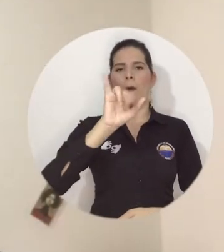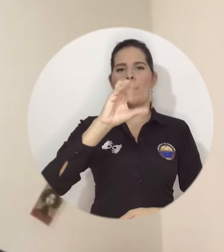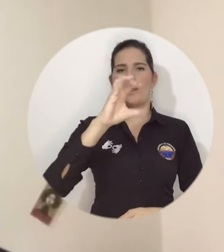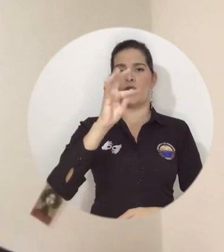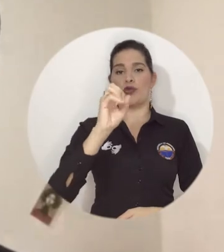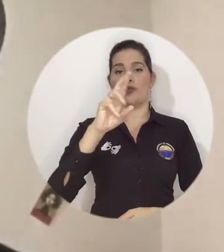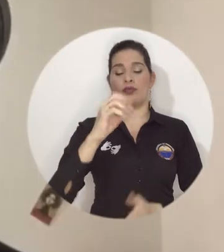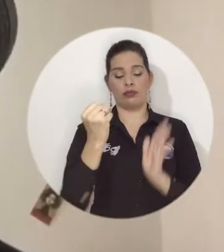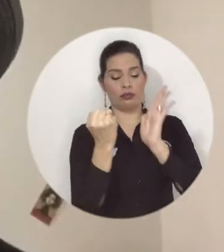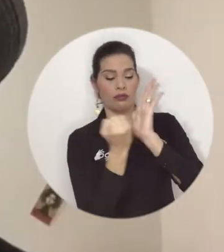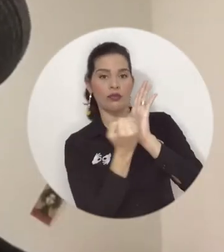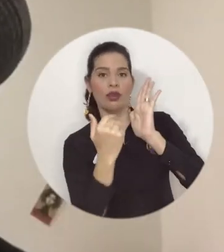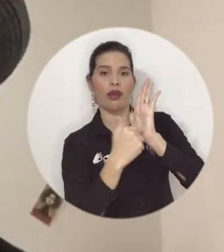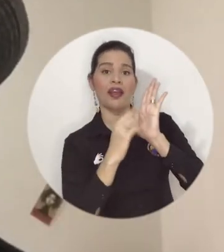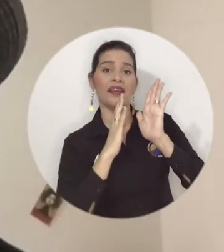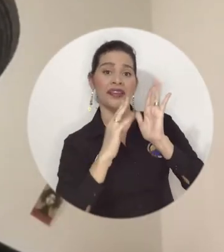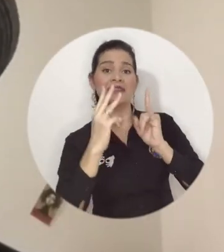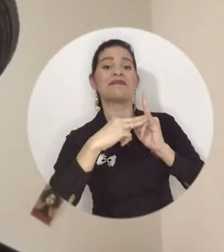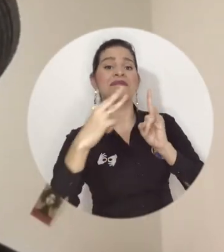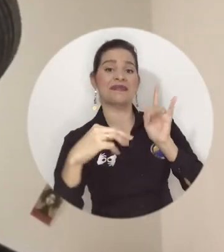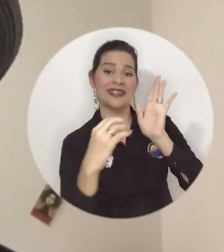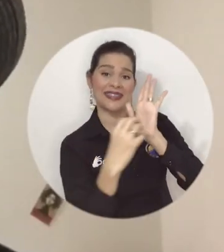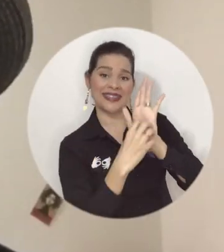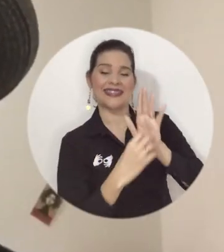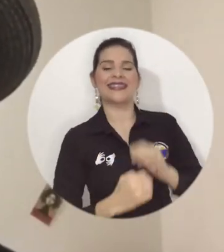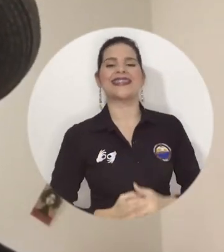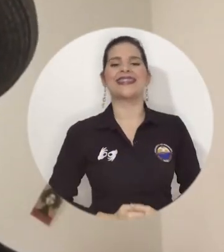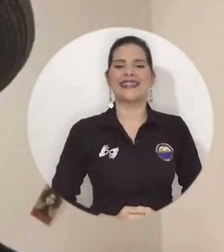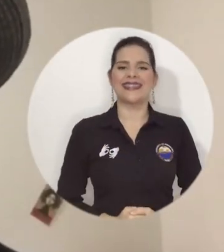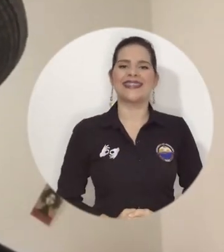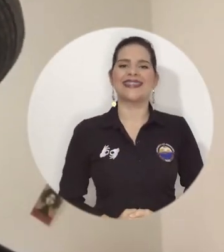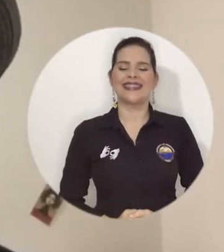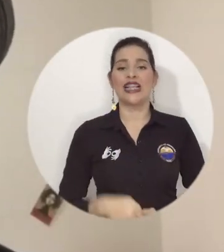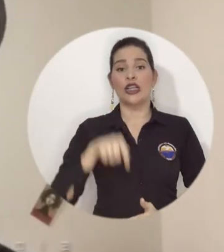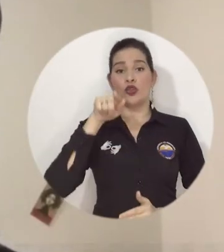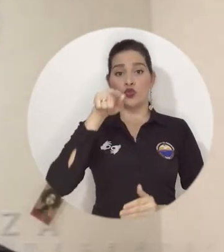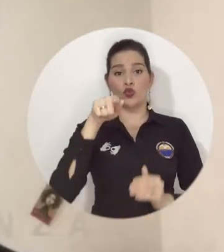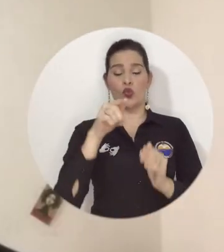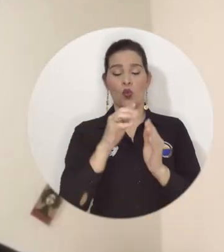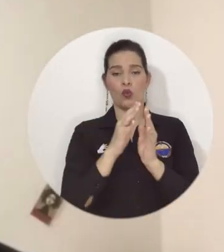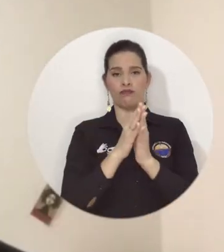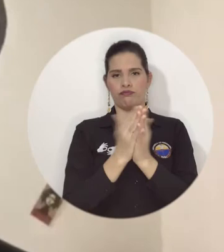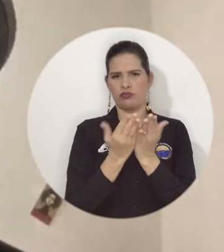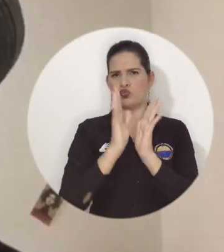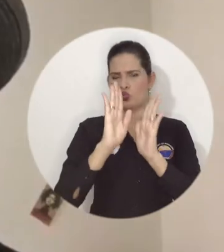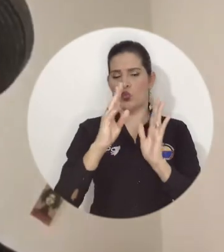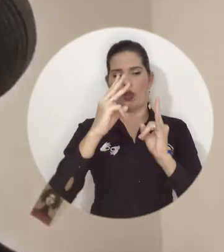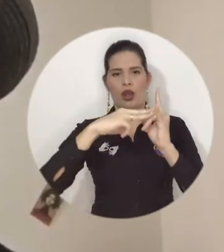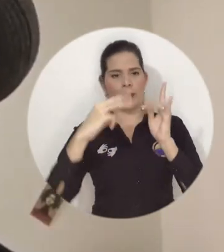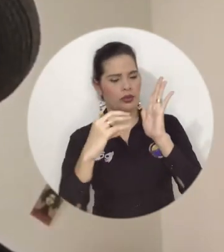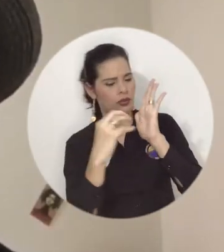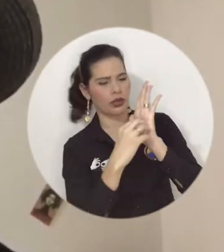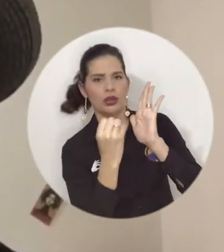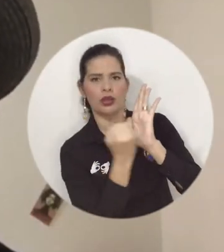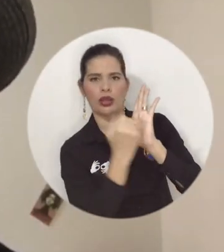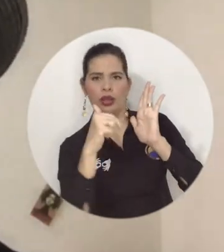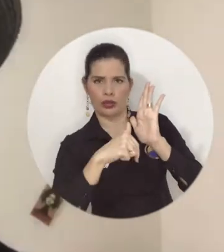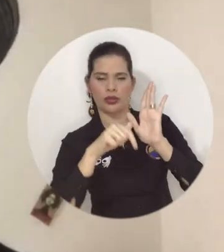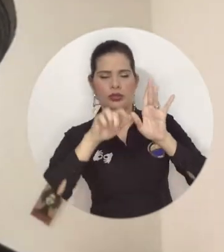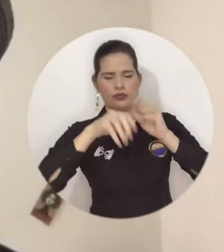internacional realmente importante. Se están dando pasos sólidos, pero también